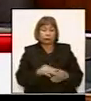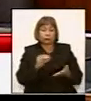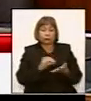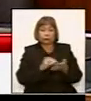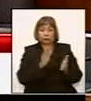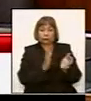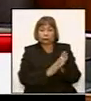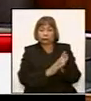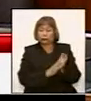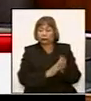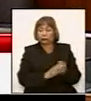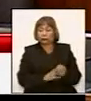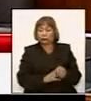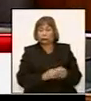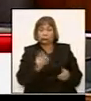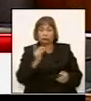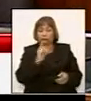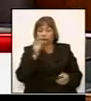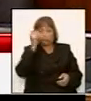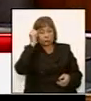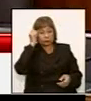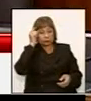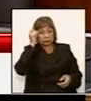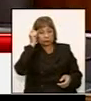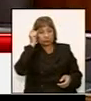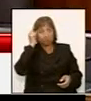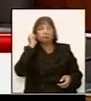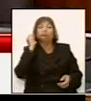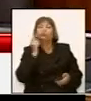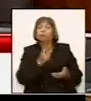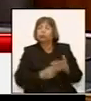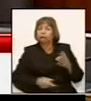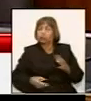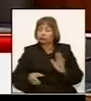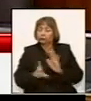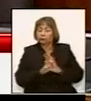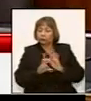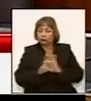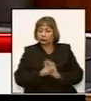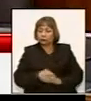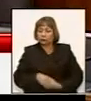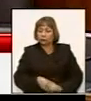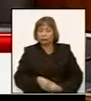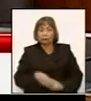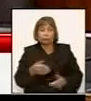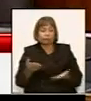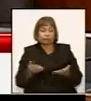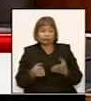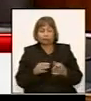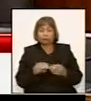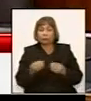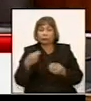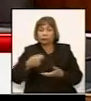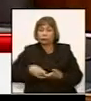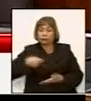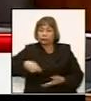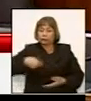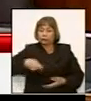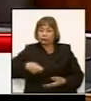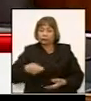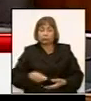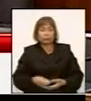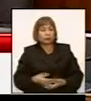que se señale que no están comprendidos en el ámbito de la presente ley la desocupación por motivos de contratos de alquiler-venta,